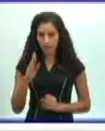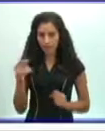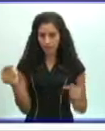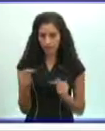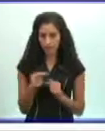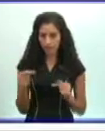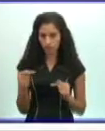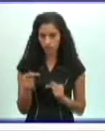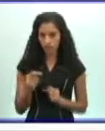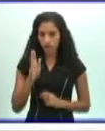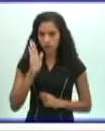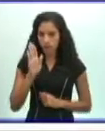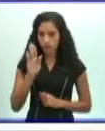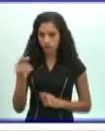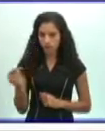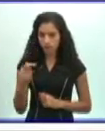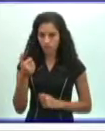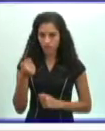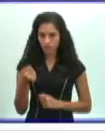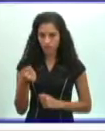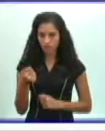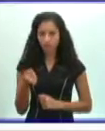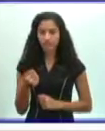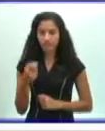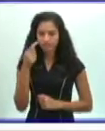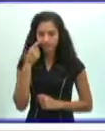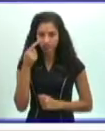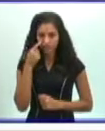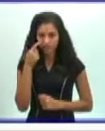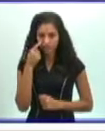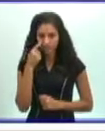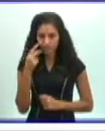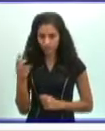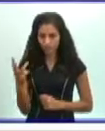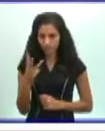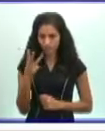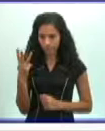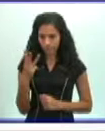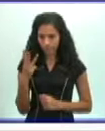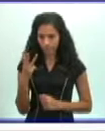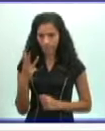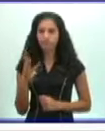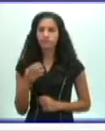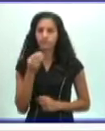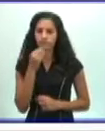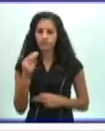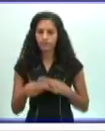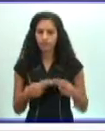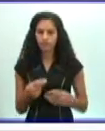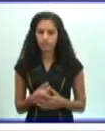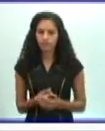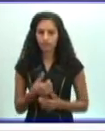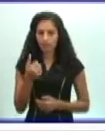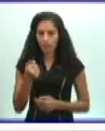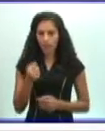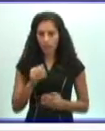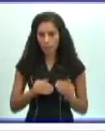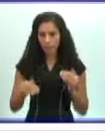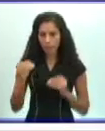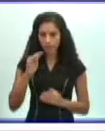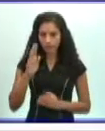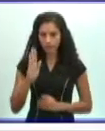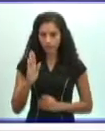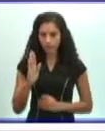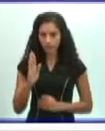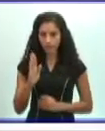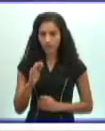módulo de B menos A, considerando estas posibilidades que te brindo, que A sea mayor que B,